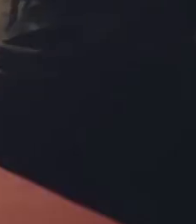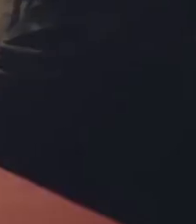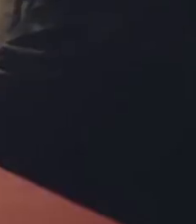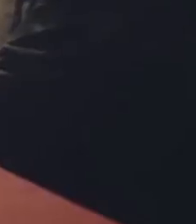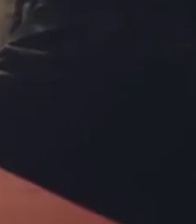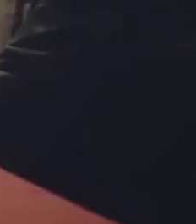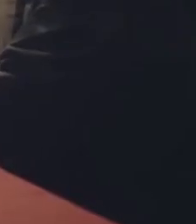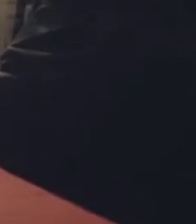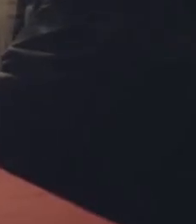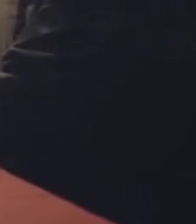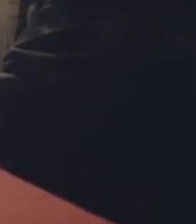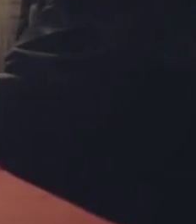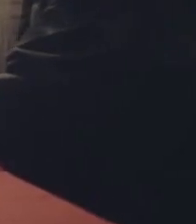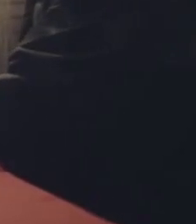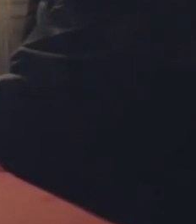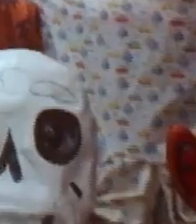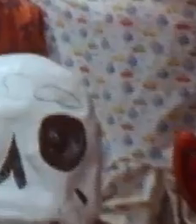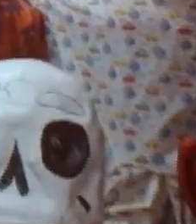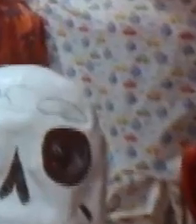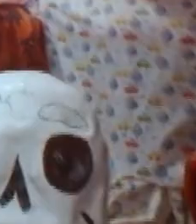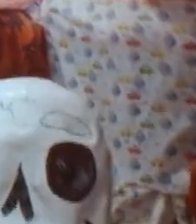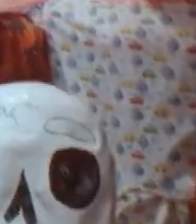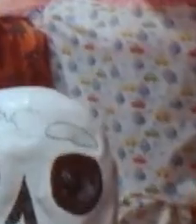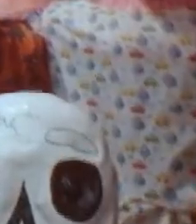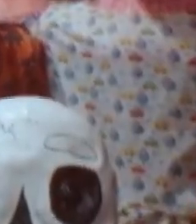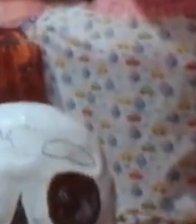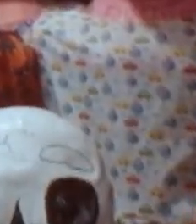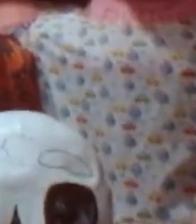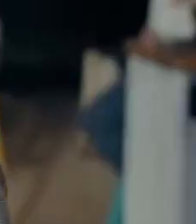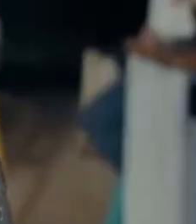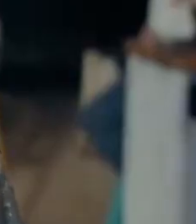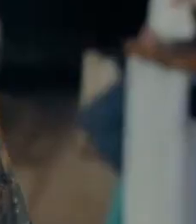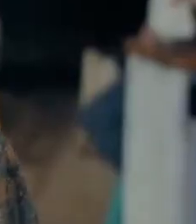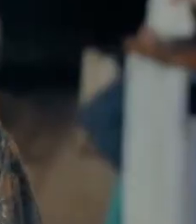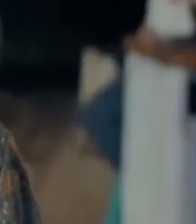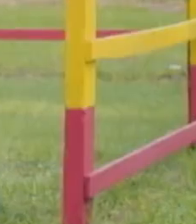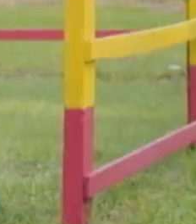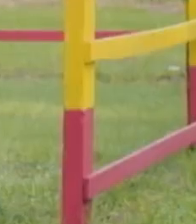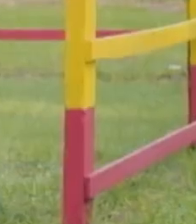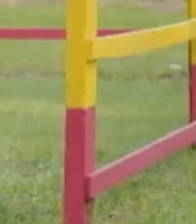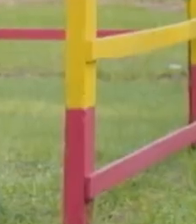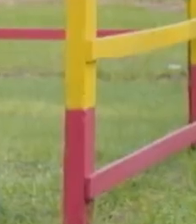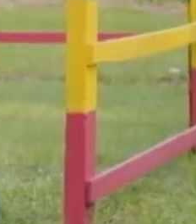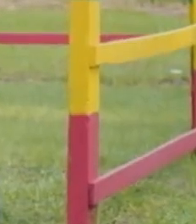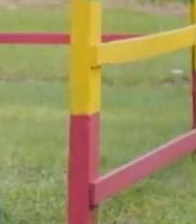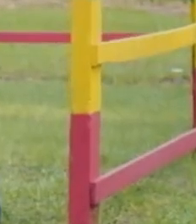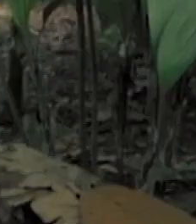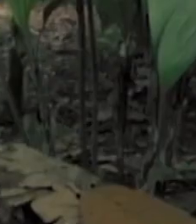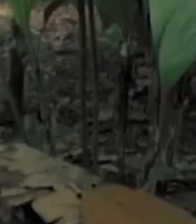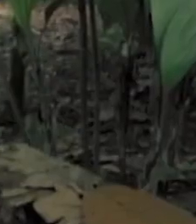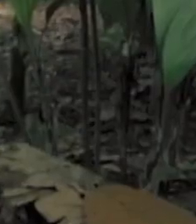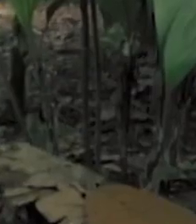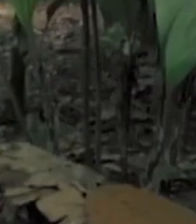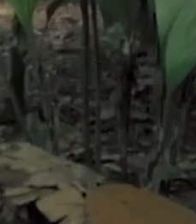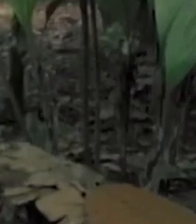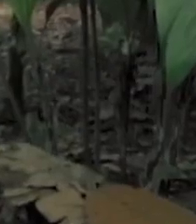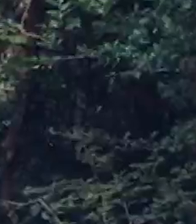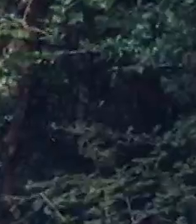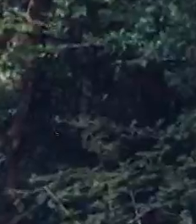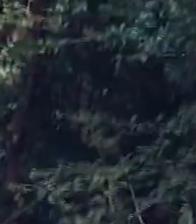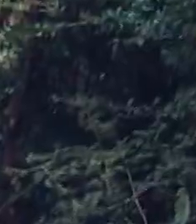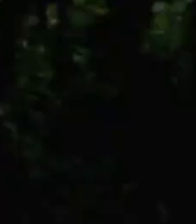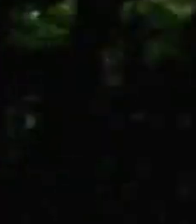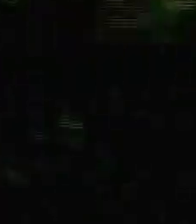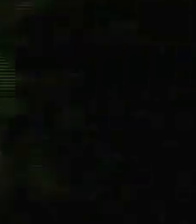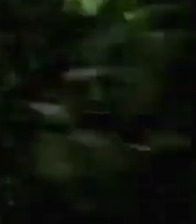en este momento no hay un mejor lugar para estar que Costa Rica. Turistea porque te hace feliz, pero sobre todo, turistea